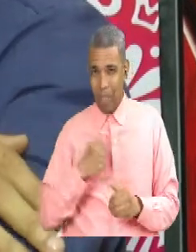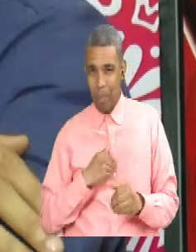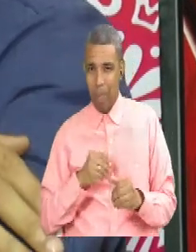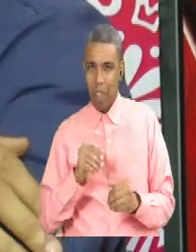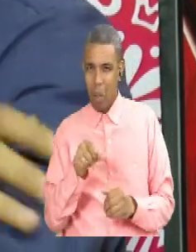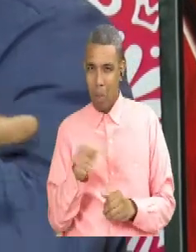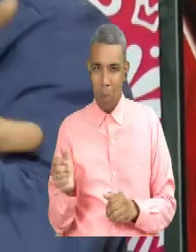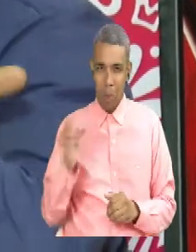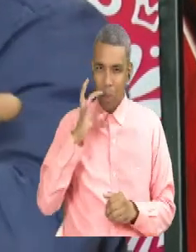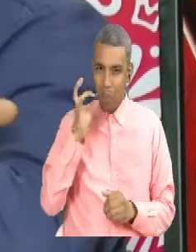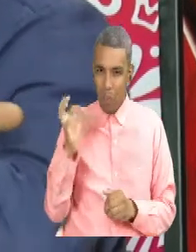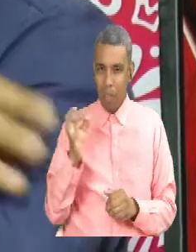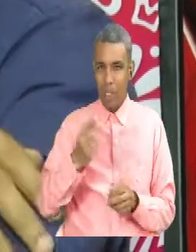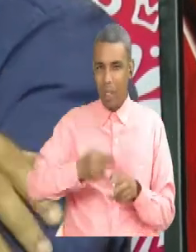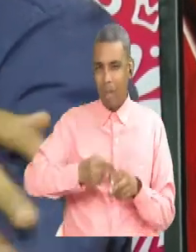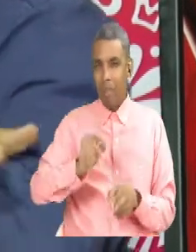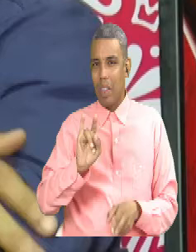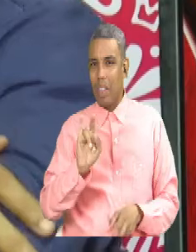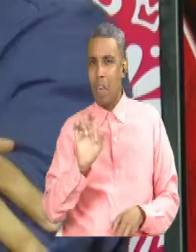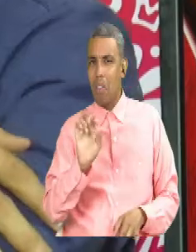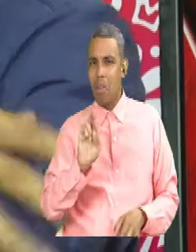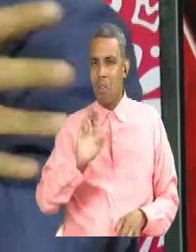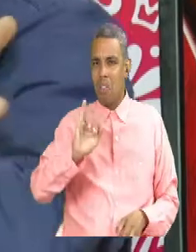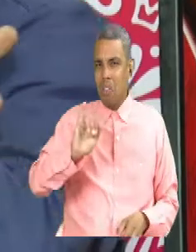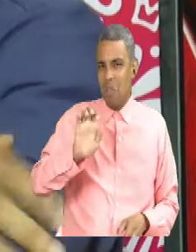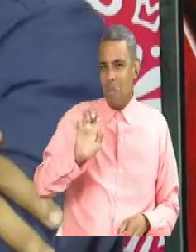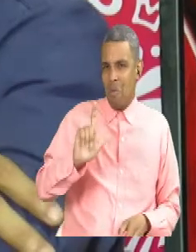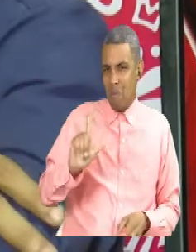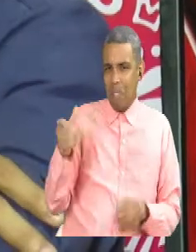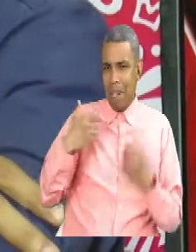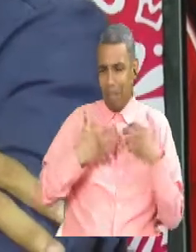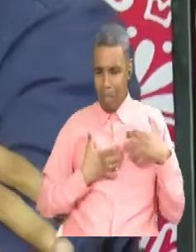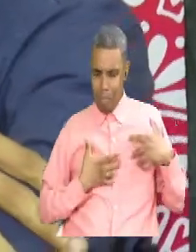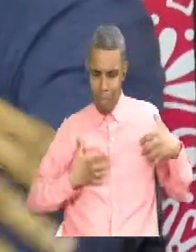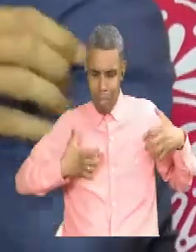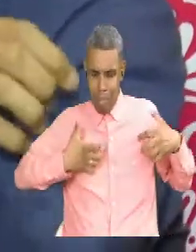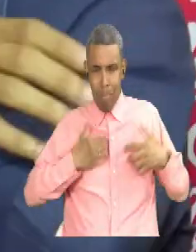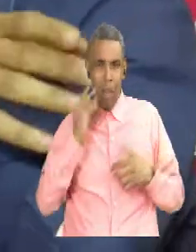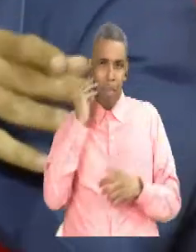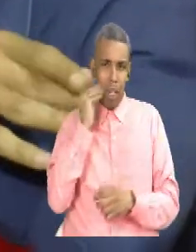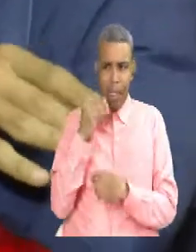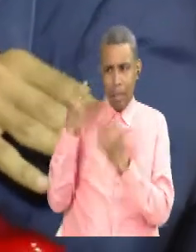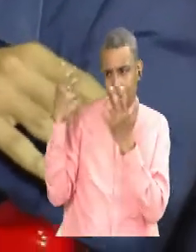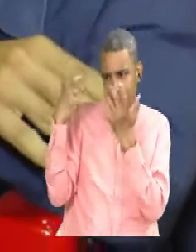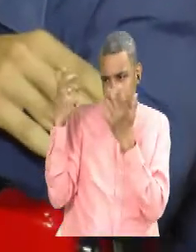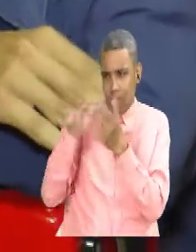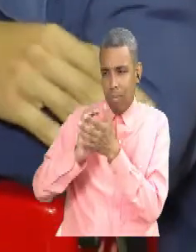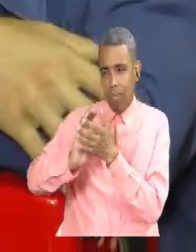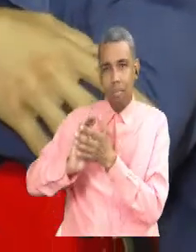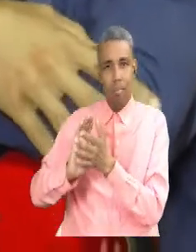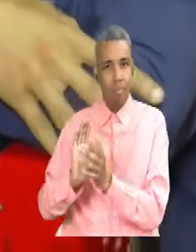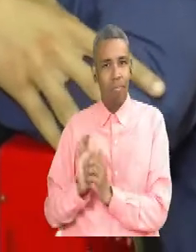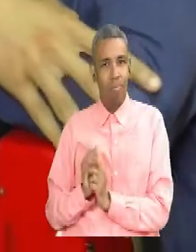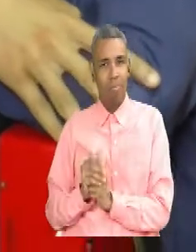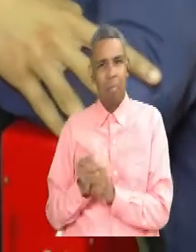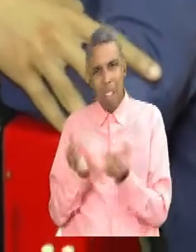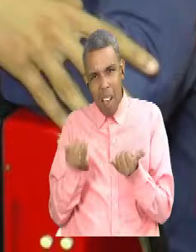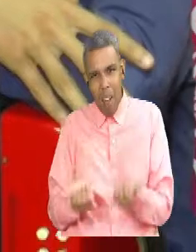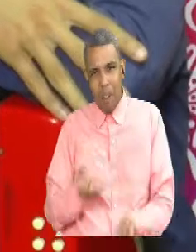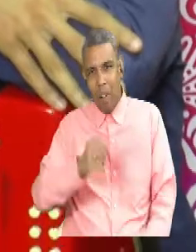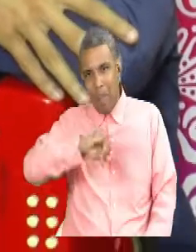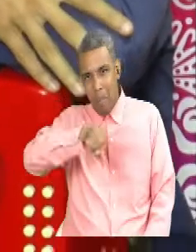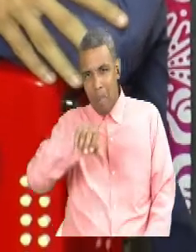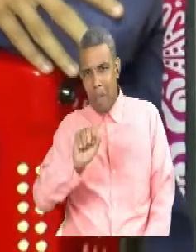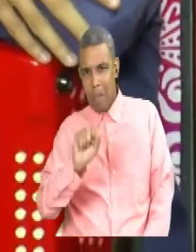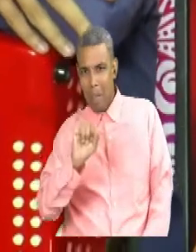me dan trucos Jairo, varios acordeoneros buenos, de como que están ahí metidos en el cuento como tal. ¿Te has